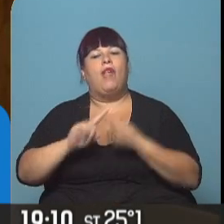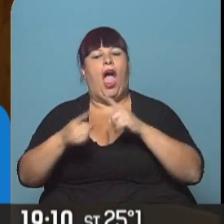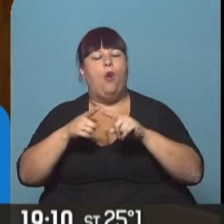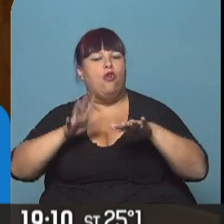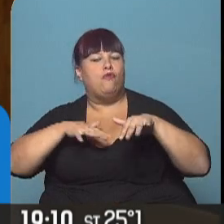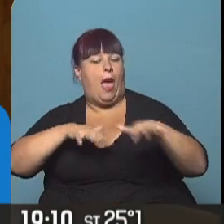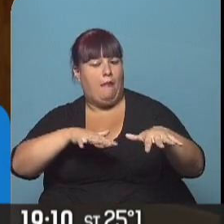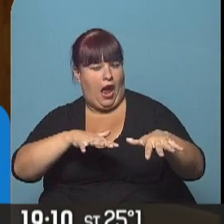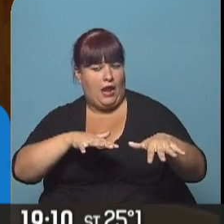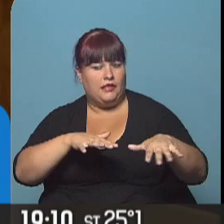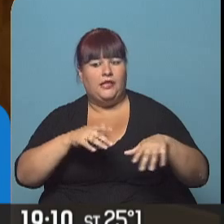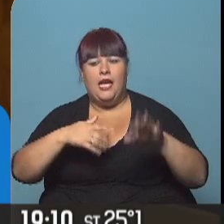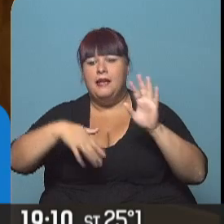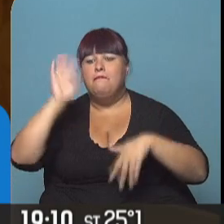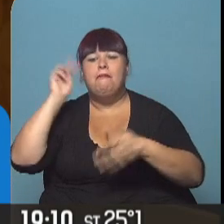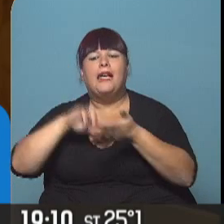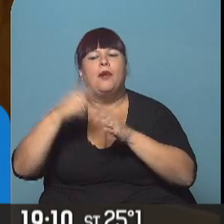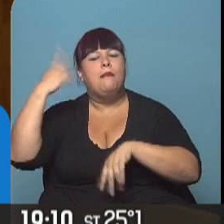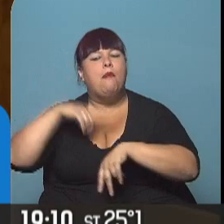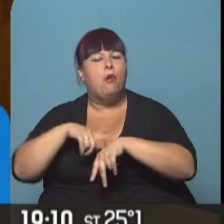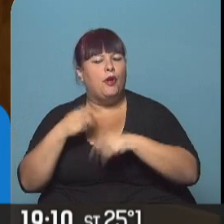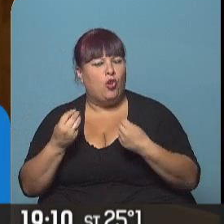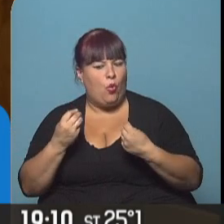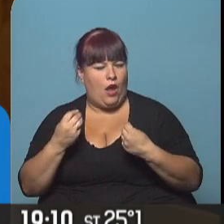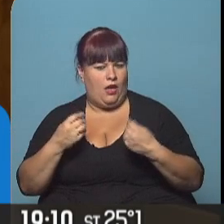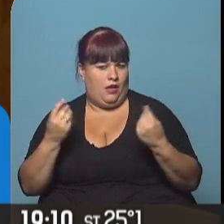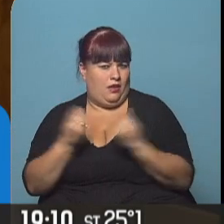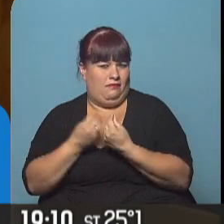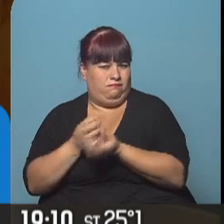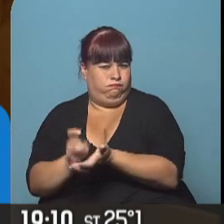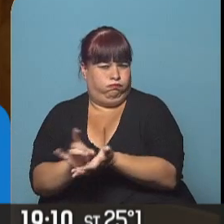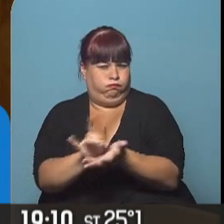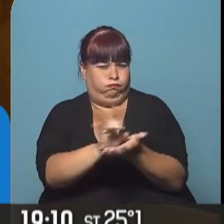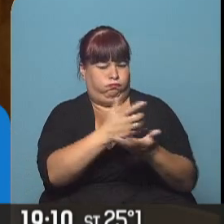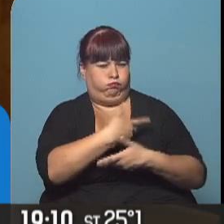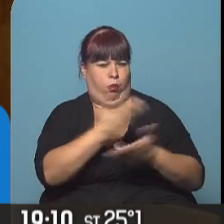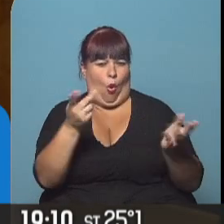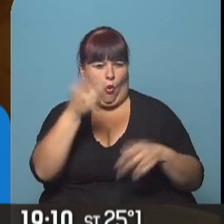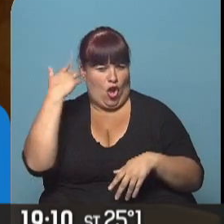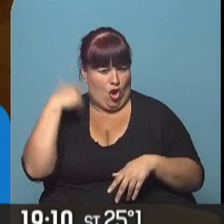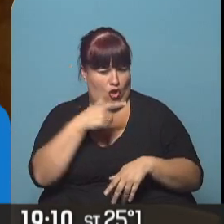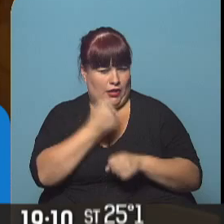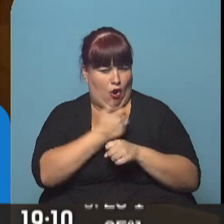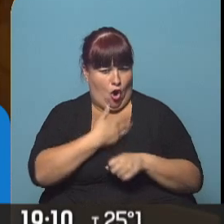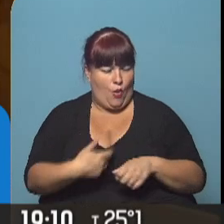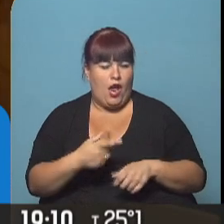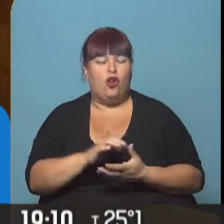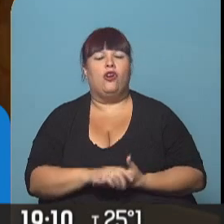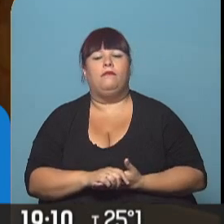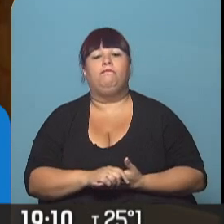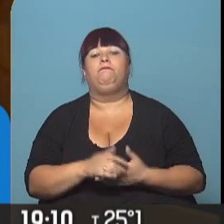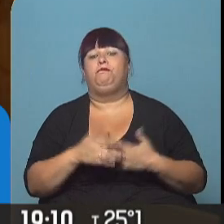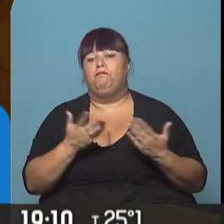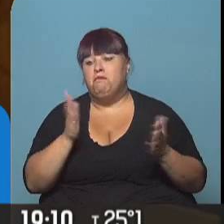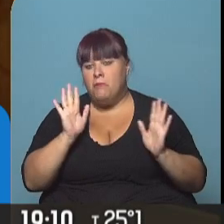una manifestación. El mayor problema en aquel momento era la inmensa cantidad de despidos en el sector público y